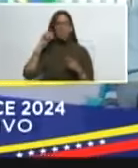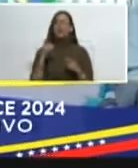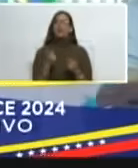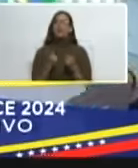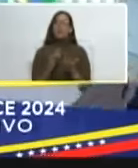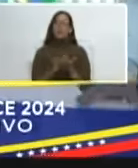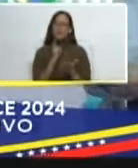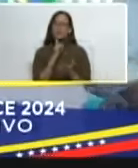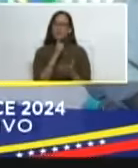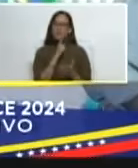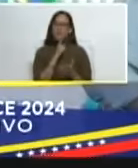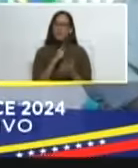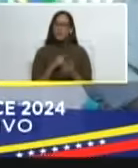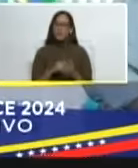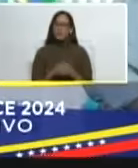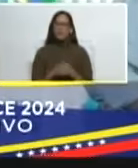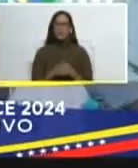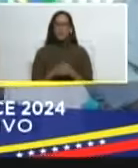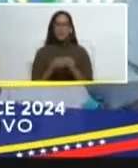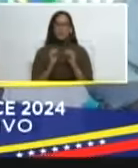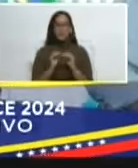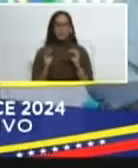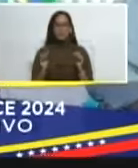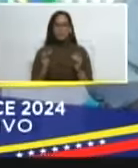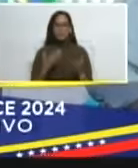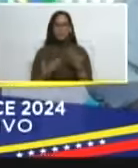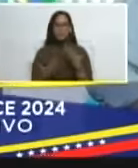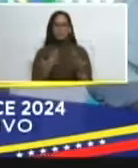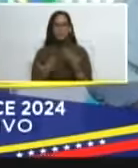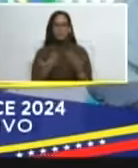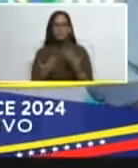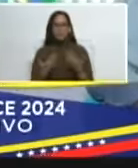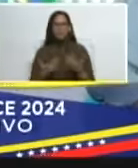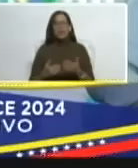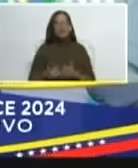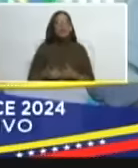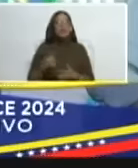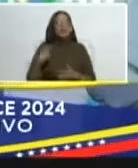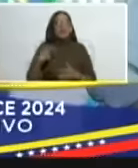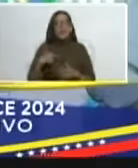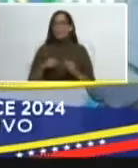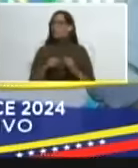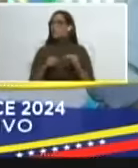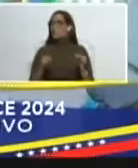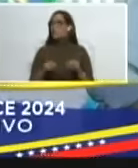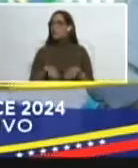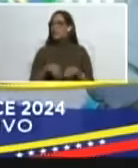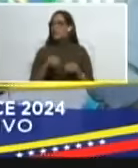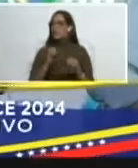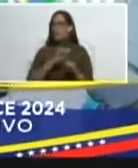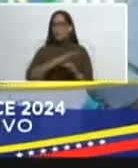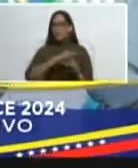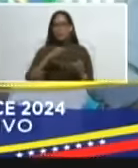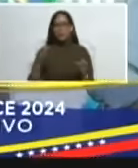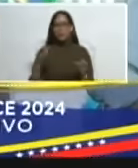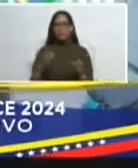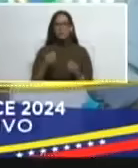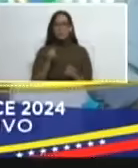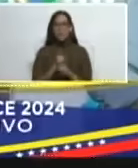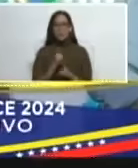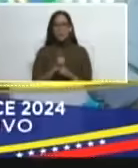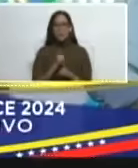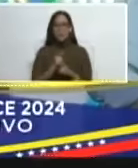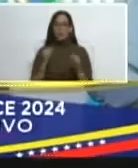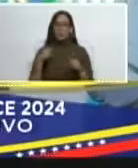economistas llaman pasar de ventajas comparativas. Ya no solamente discutimos que tenemos tierra y mares, a ventajas competitivas. Hoy